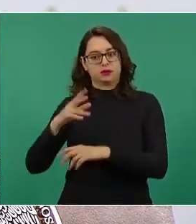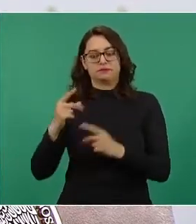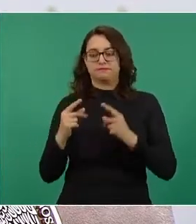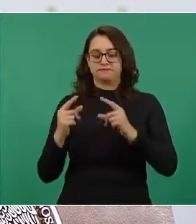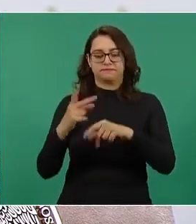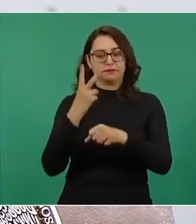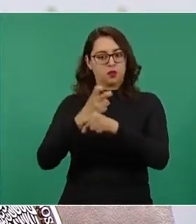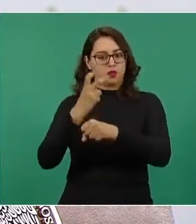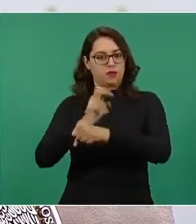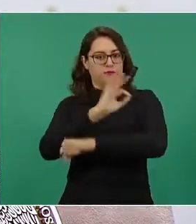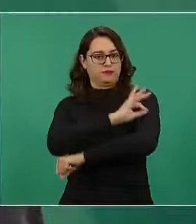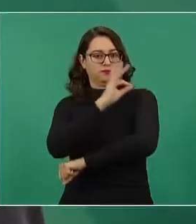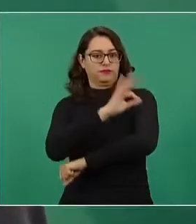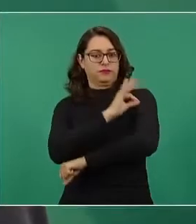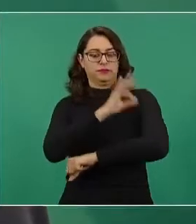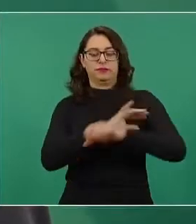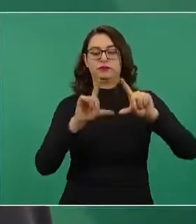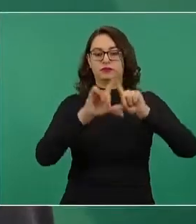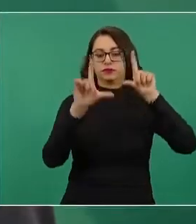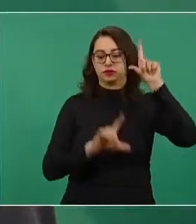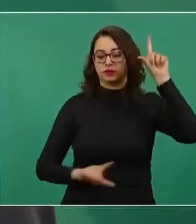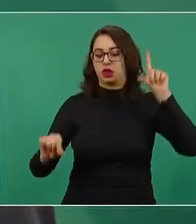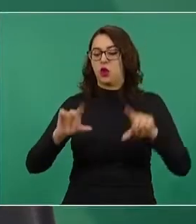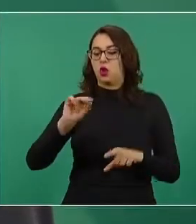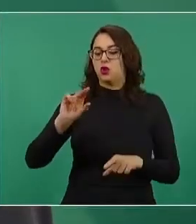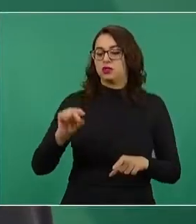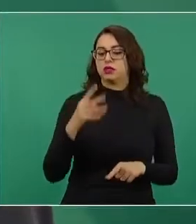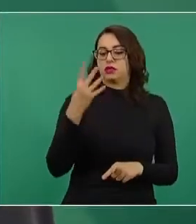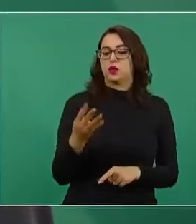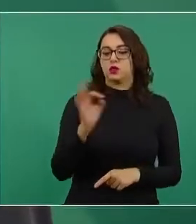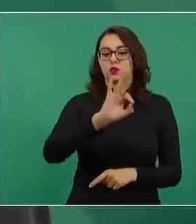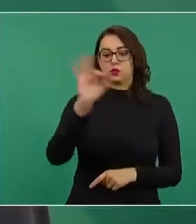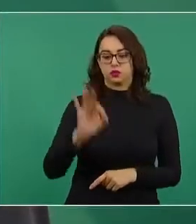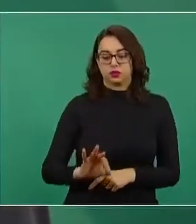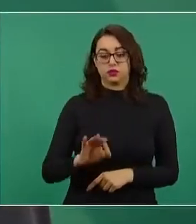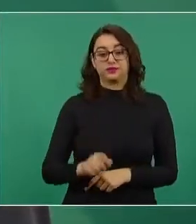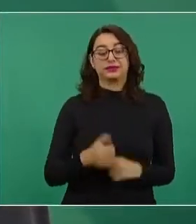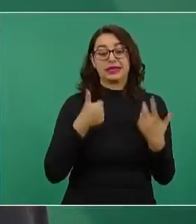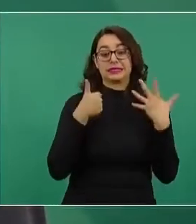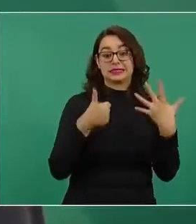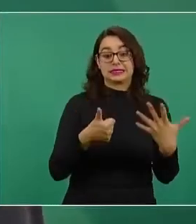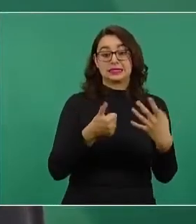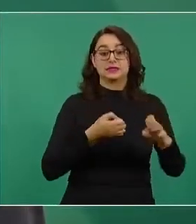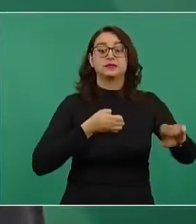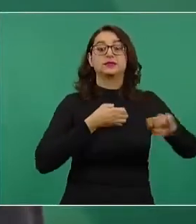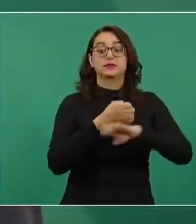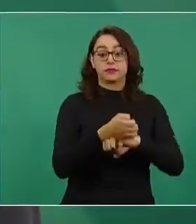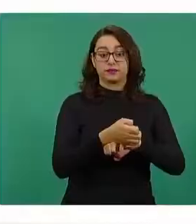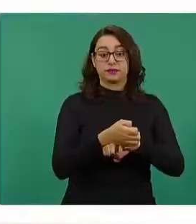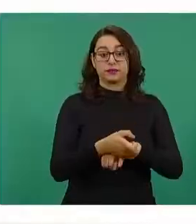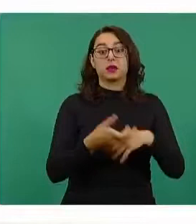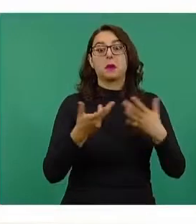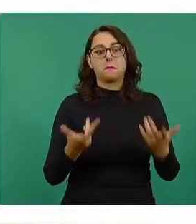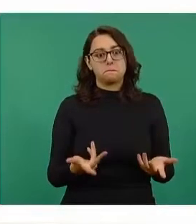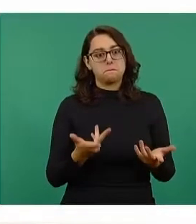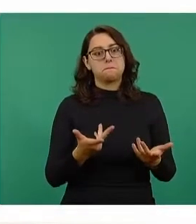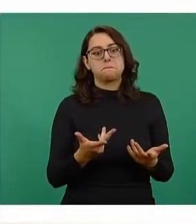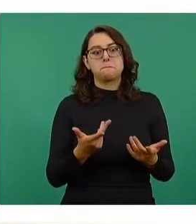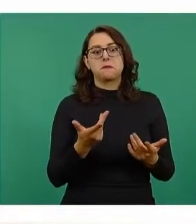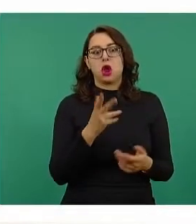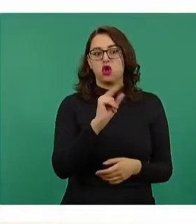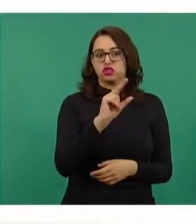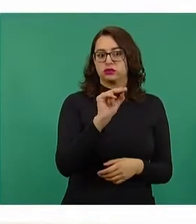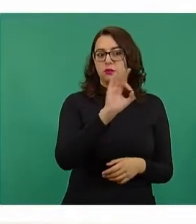la cobertura general en todo el país. Hay 6 entidades federativas, como se puede ver en la gráfica, que tienen coberturas todavía por debajo